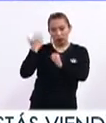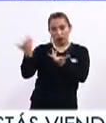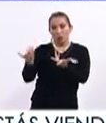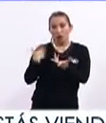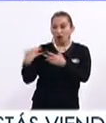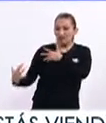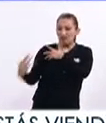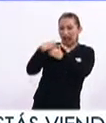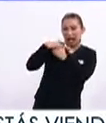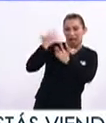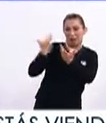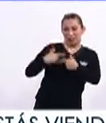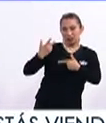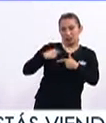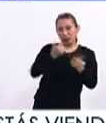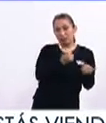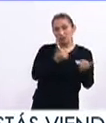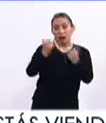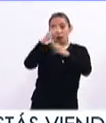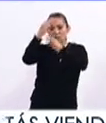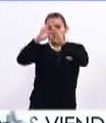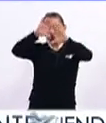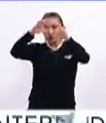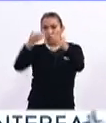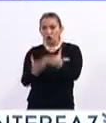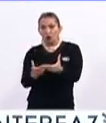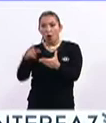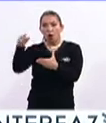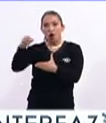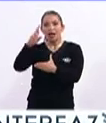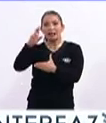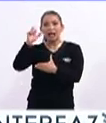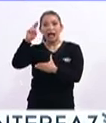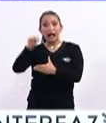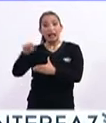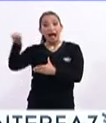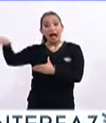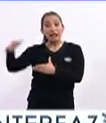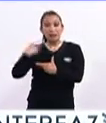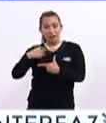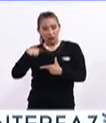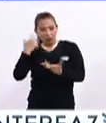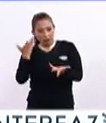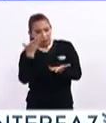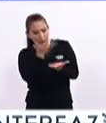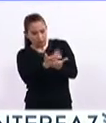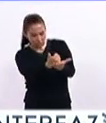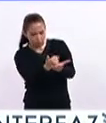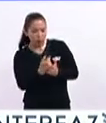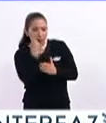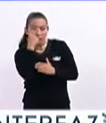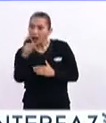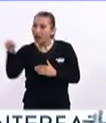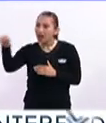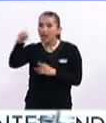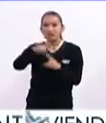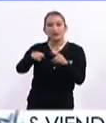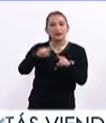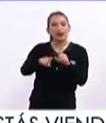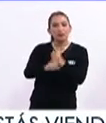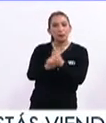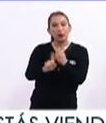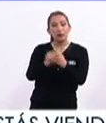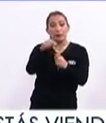de aborígenes fue transportado a un planeta extraterrestre llamado Rann. Ahí los aldeanos solicitan su ayuda para enfrentar varias